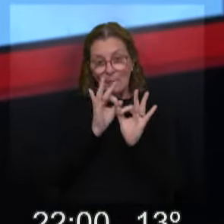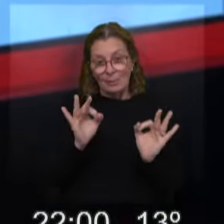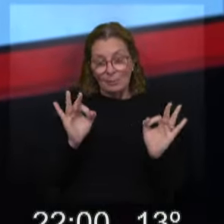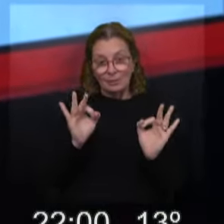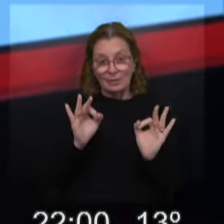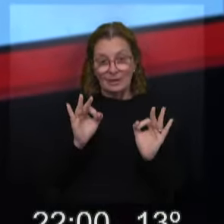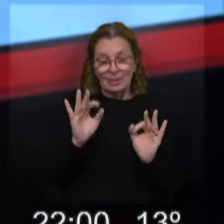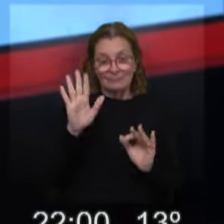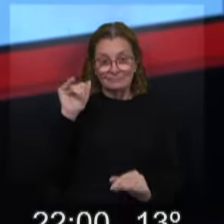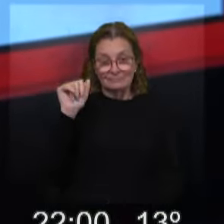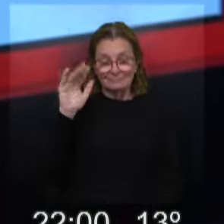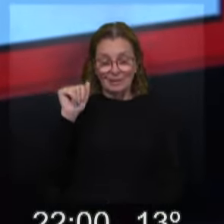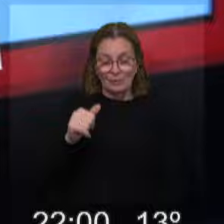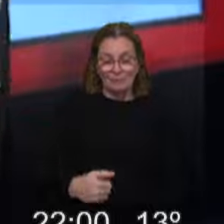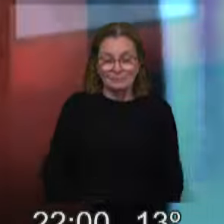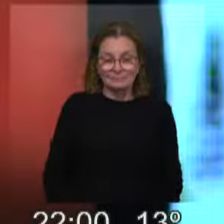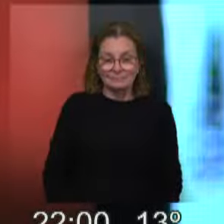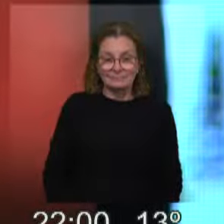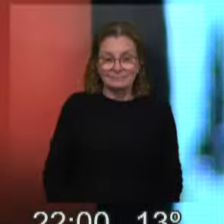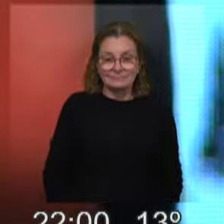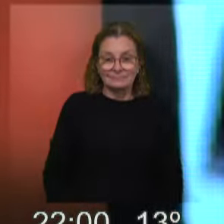susurro soviético. Chau, chau. Chau.